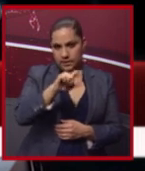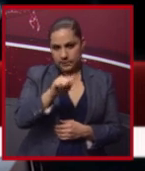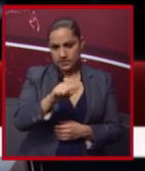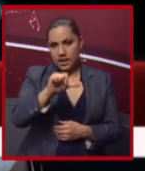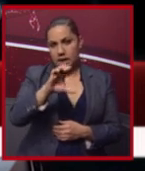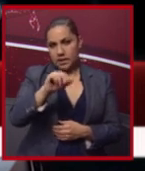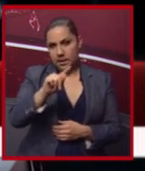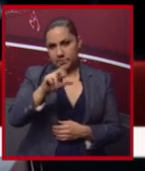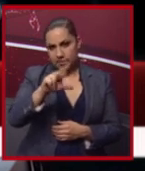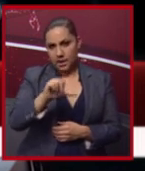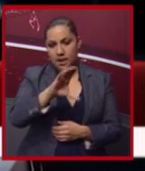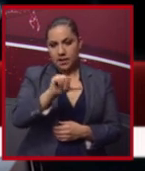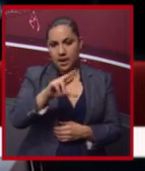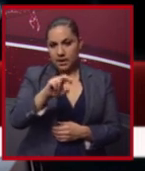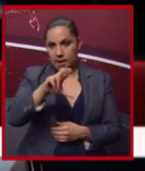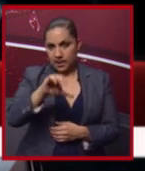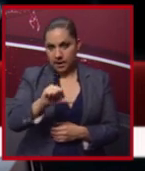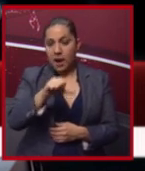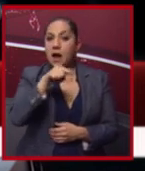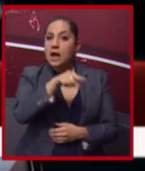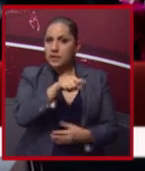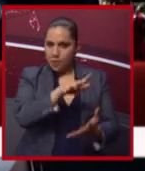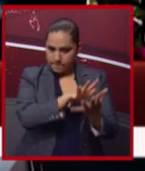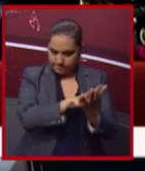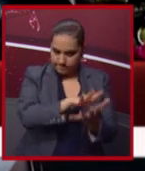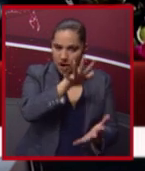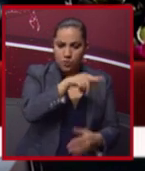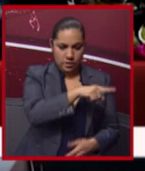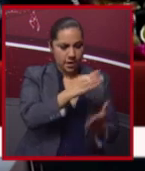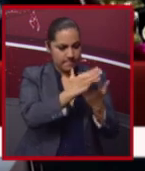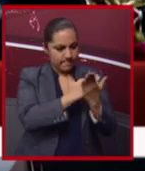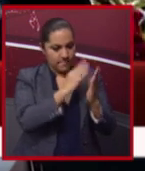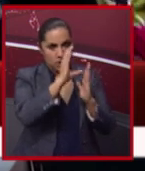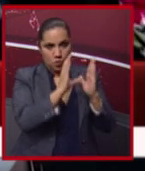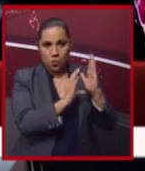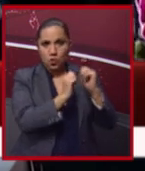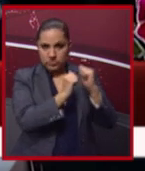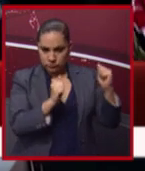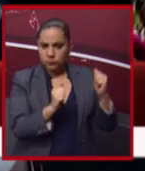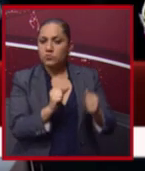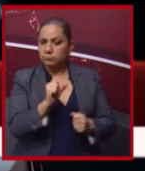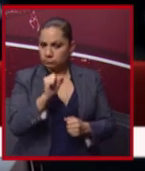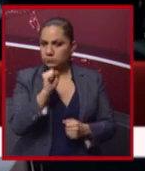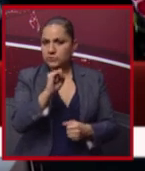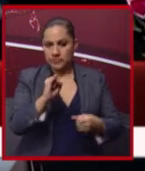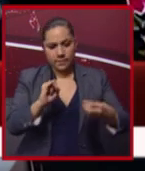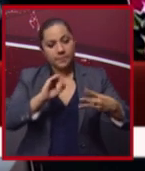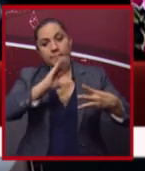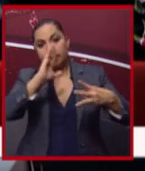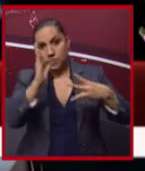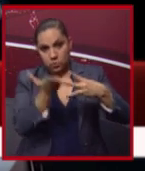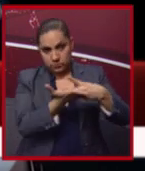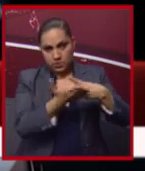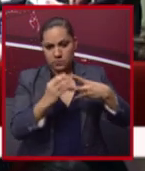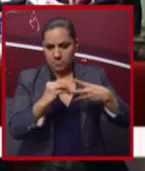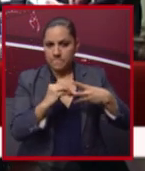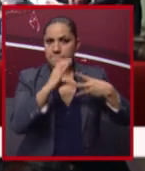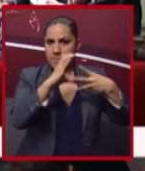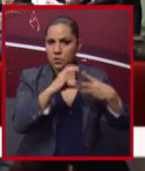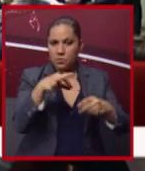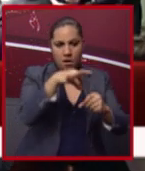Carrancá reúne la mayoría constitucional de 2/3 de votos a